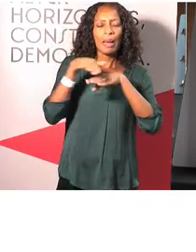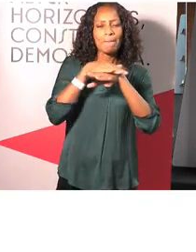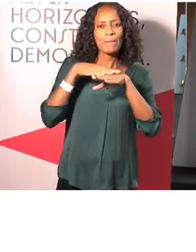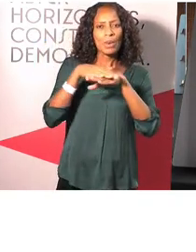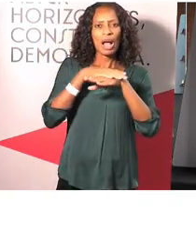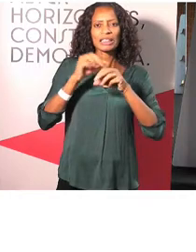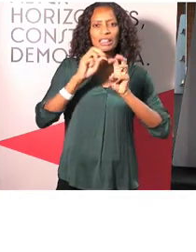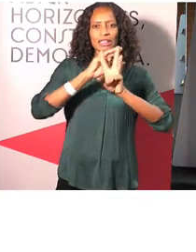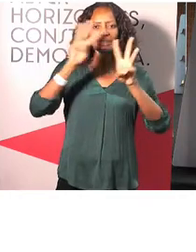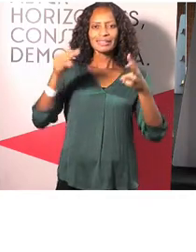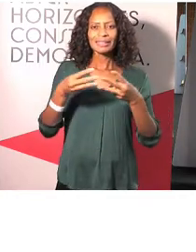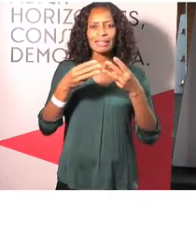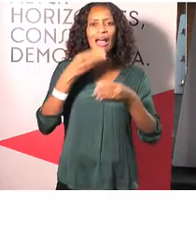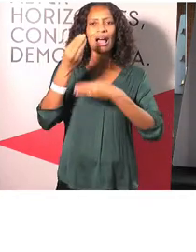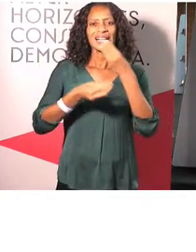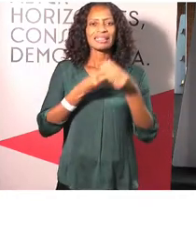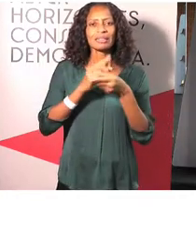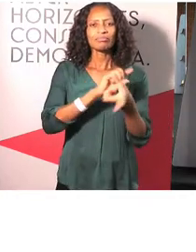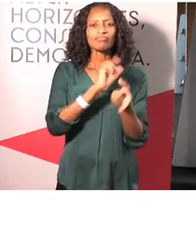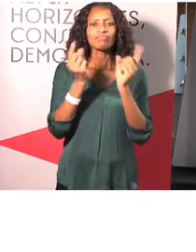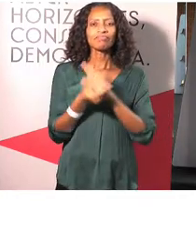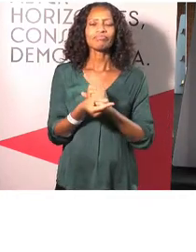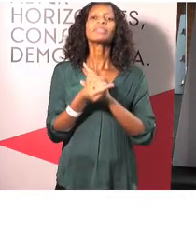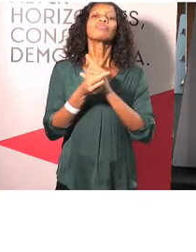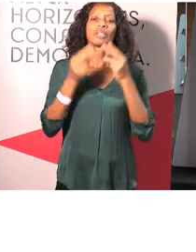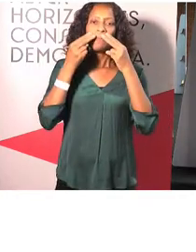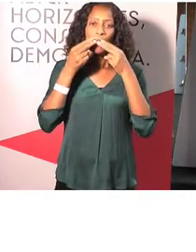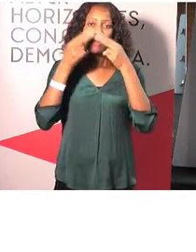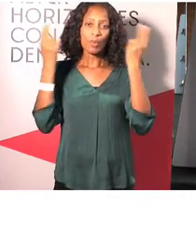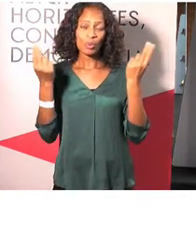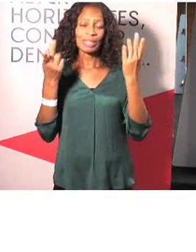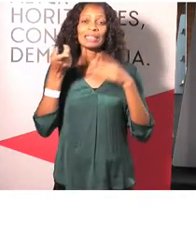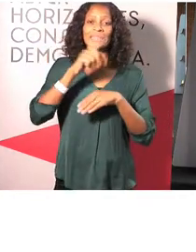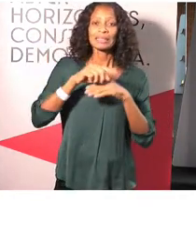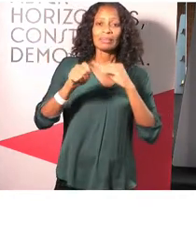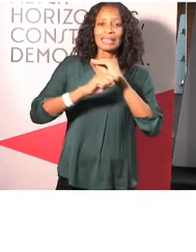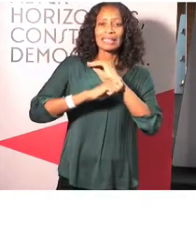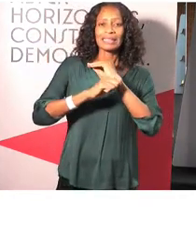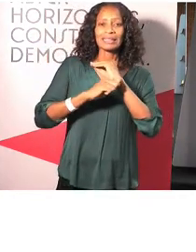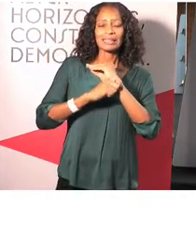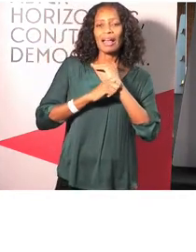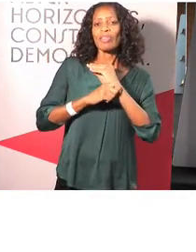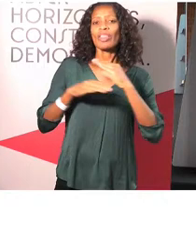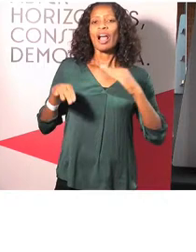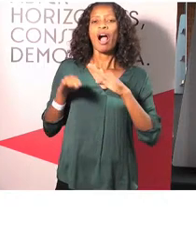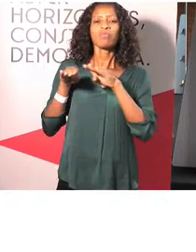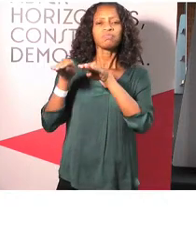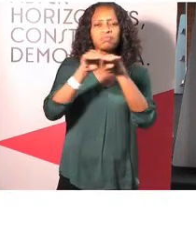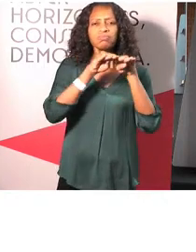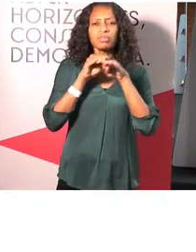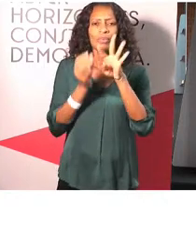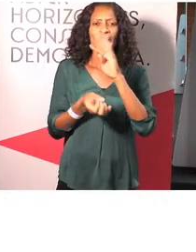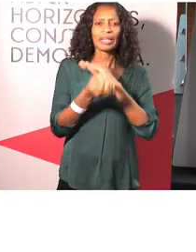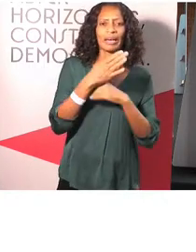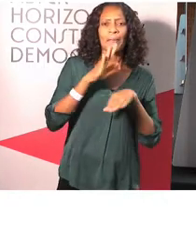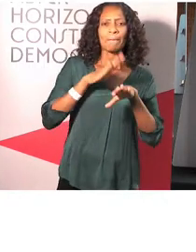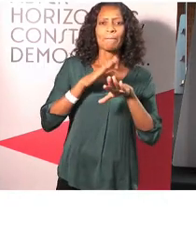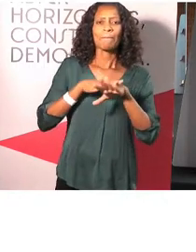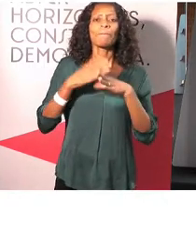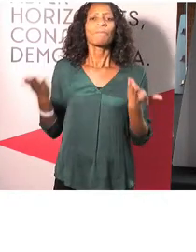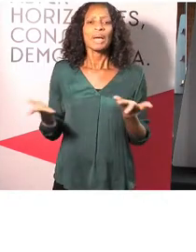crear estrategias público comunes para que desde la administración, desde lo público, se pueda promocionar el